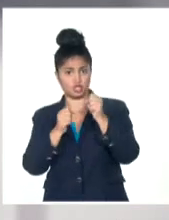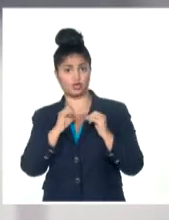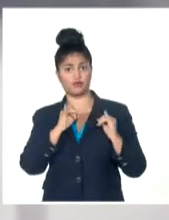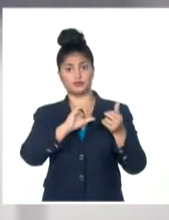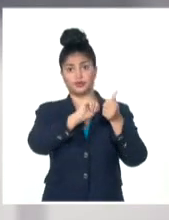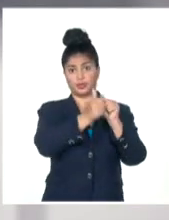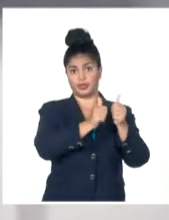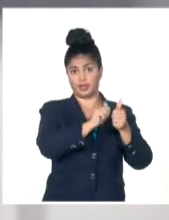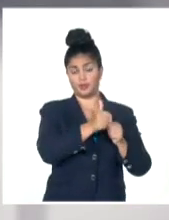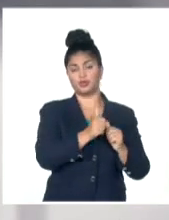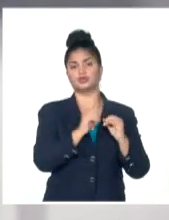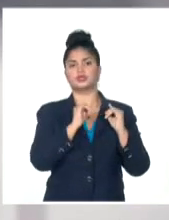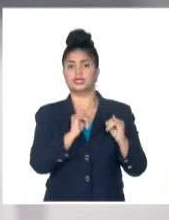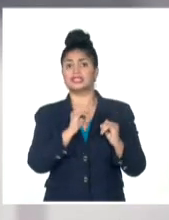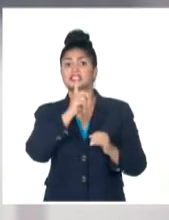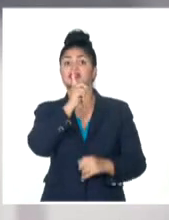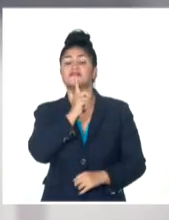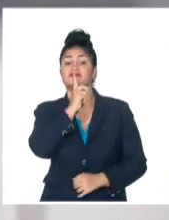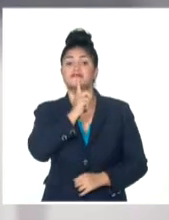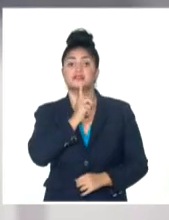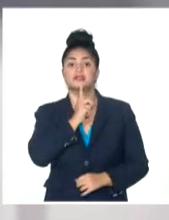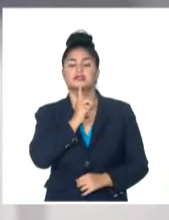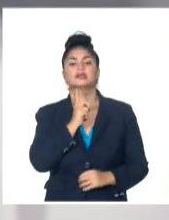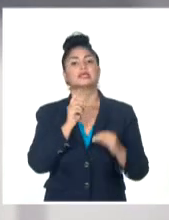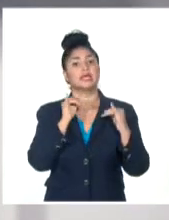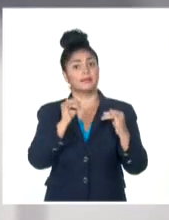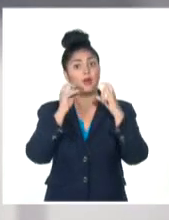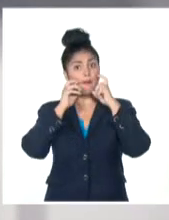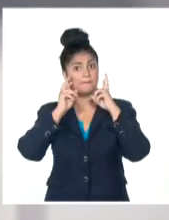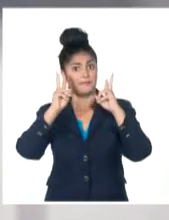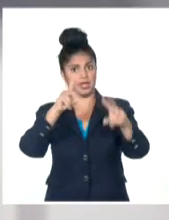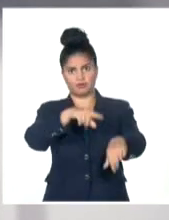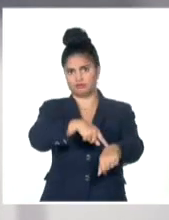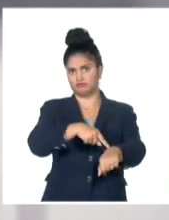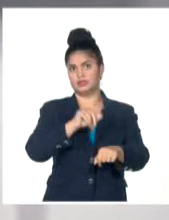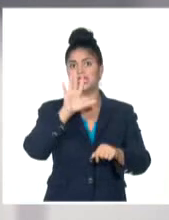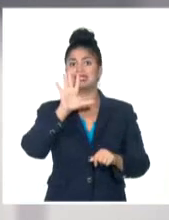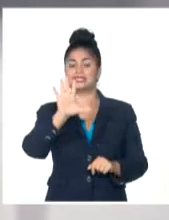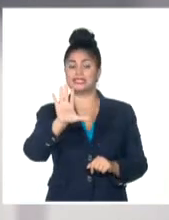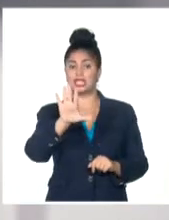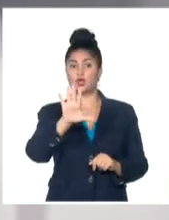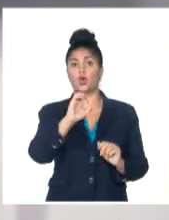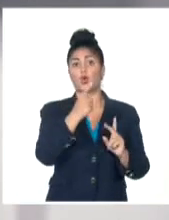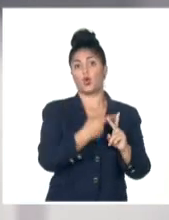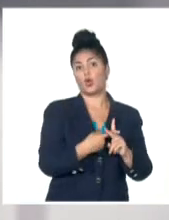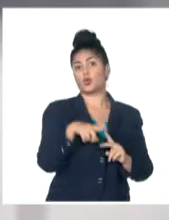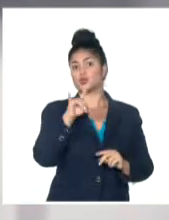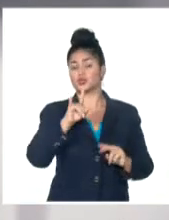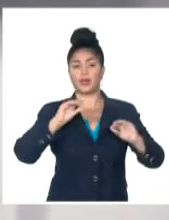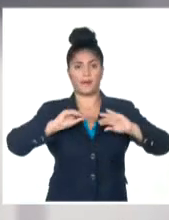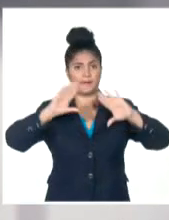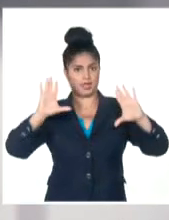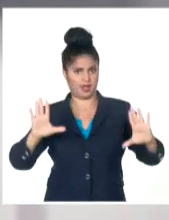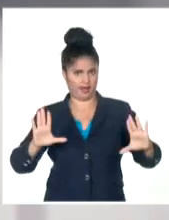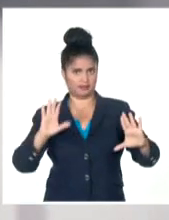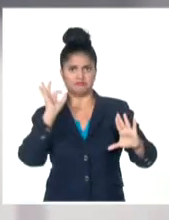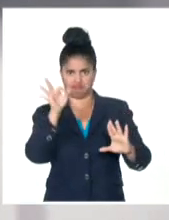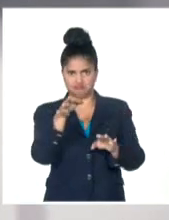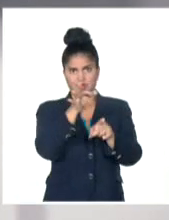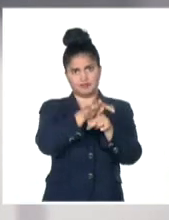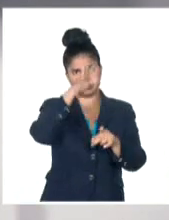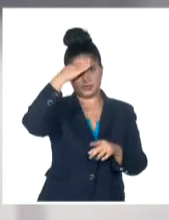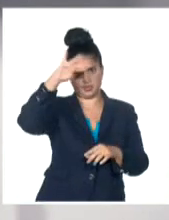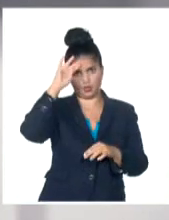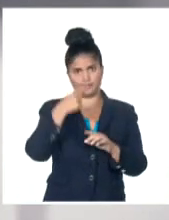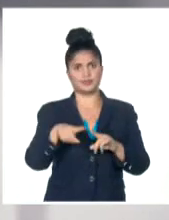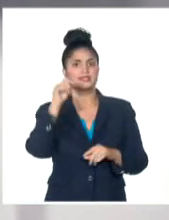carteles de semifinales del viernes se transmitirán en vivo a las 5 y 9 de la mañana, así como también las finales de sábado